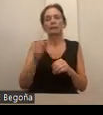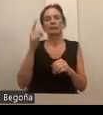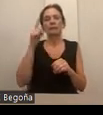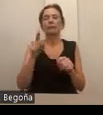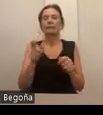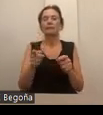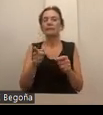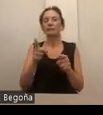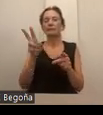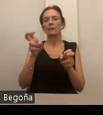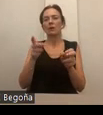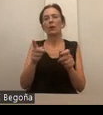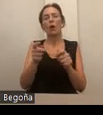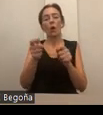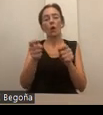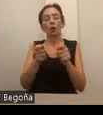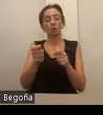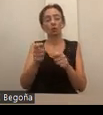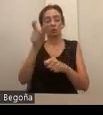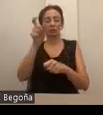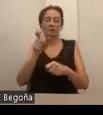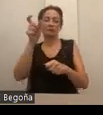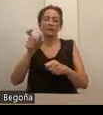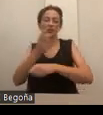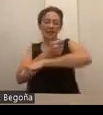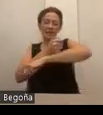hace a los pacientes con diabetes para saber,